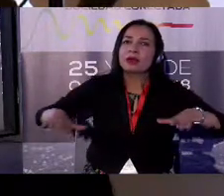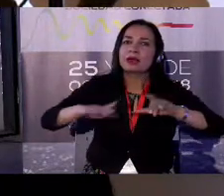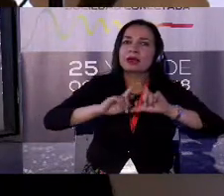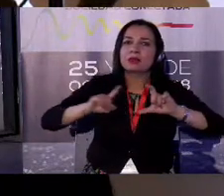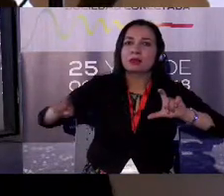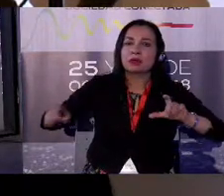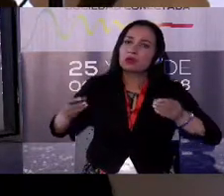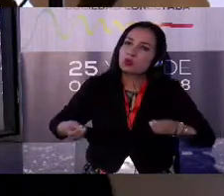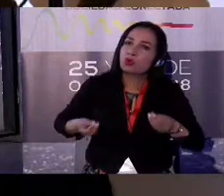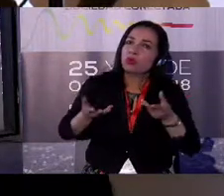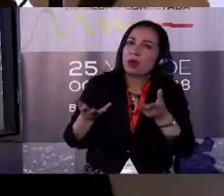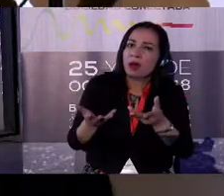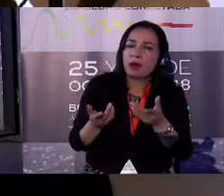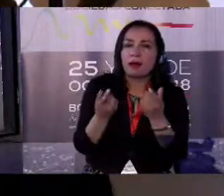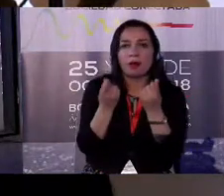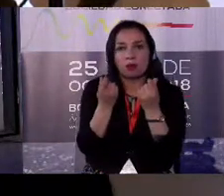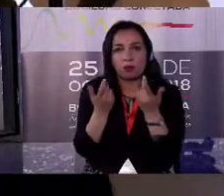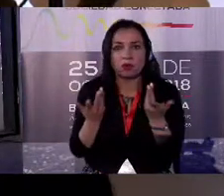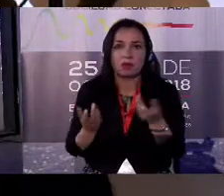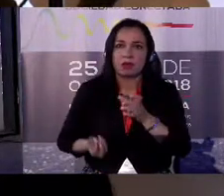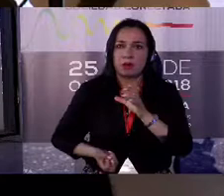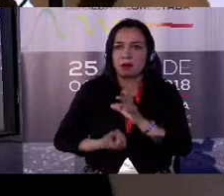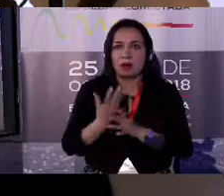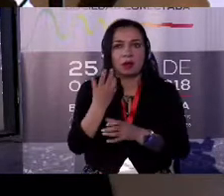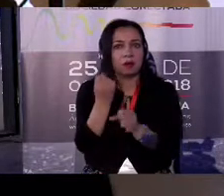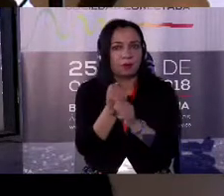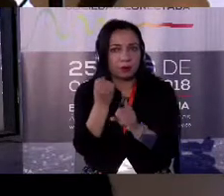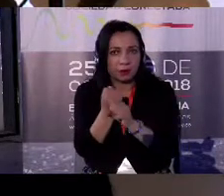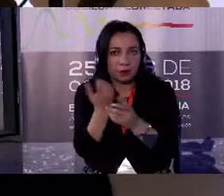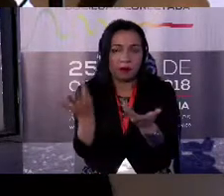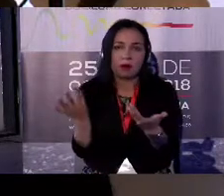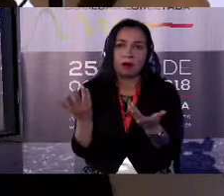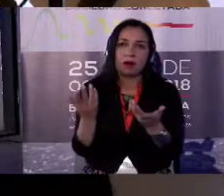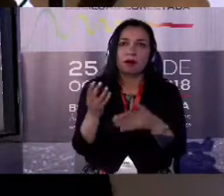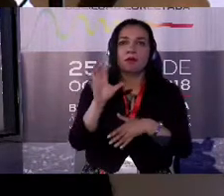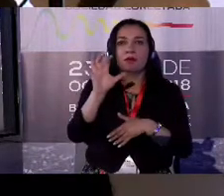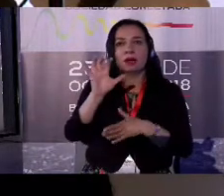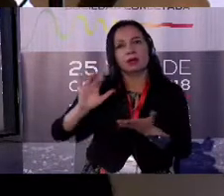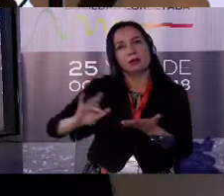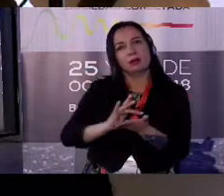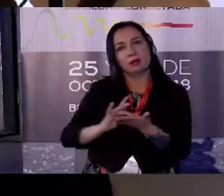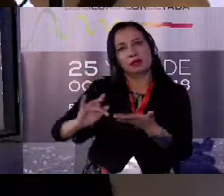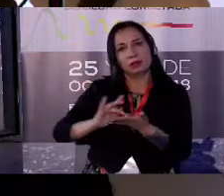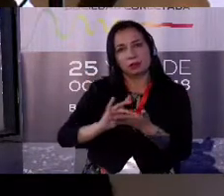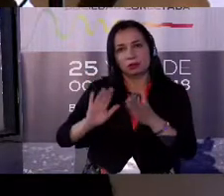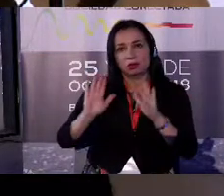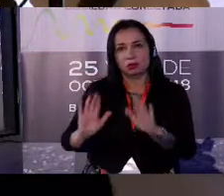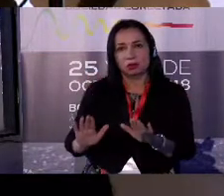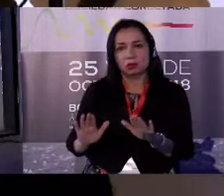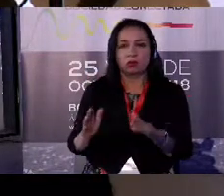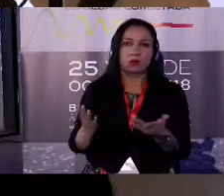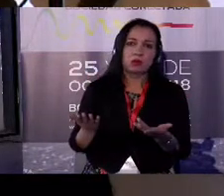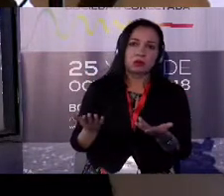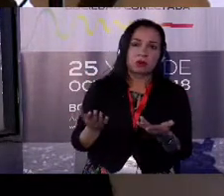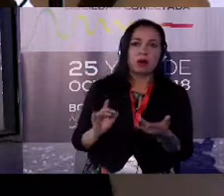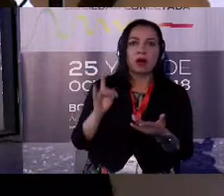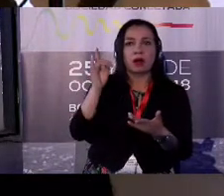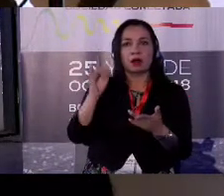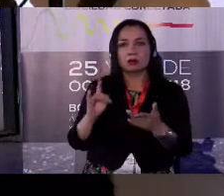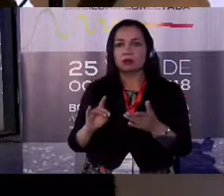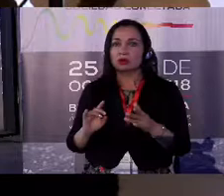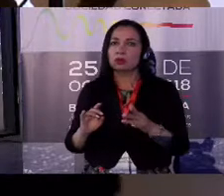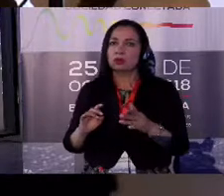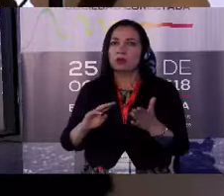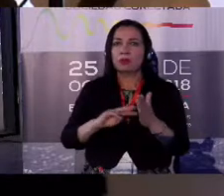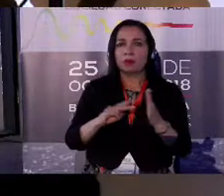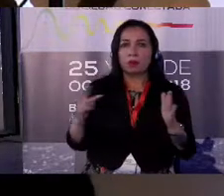de empleos, a la digitalización del país y al PIB. Y no hay nada parecido en radio, en tecnologías